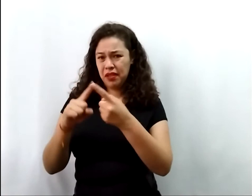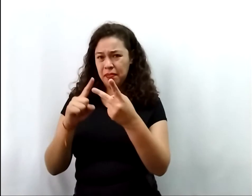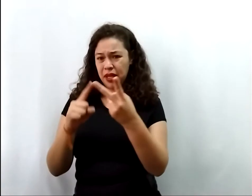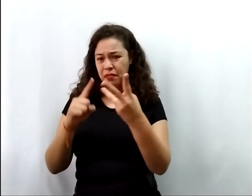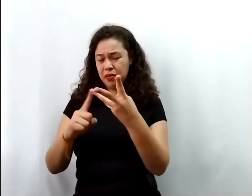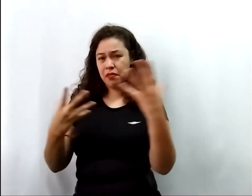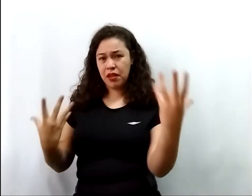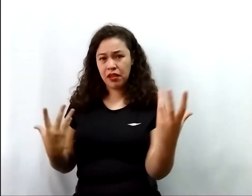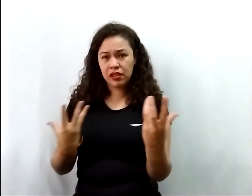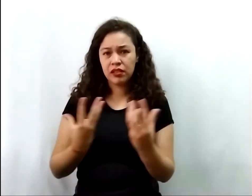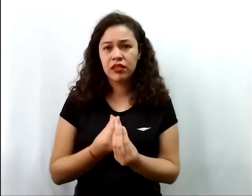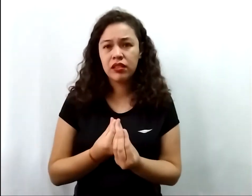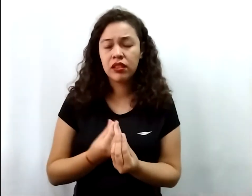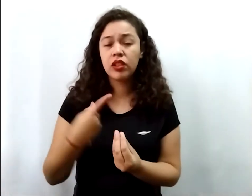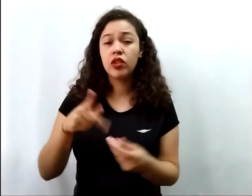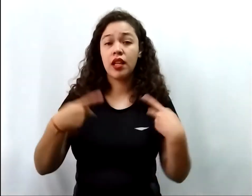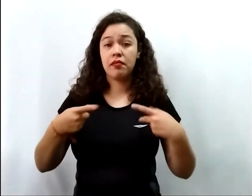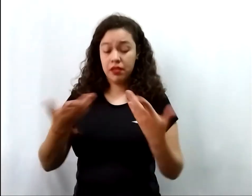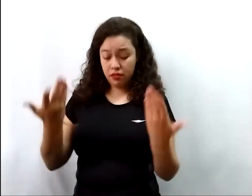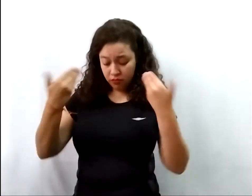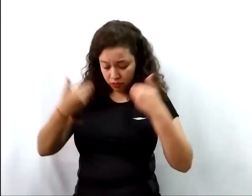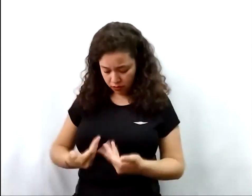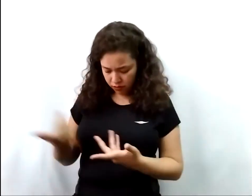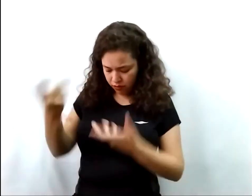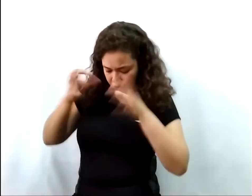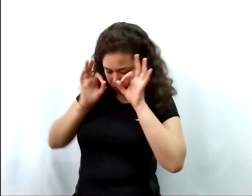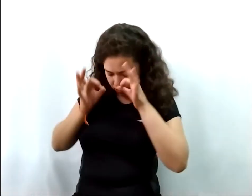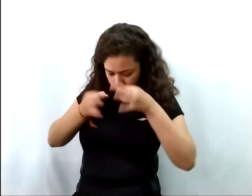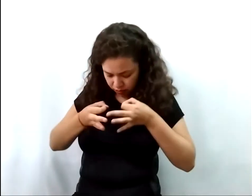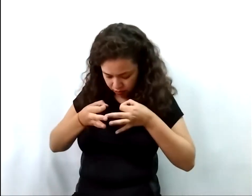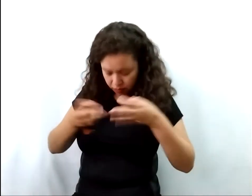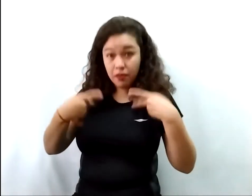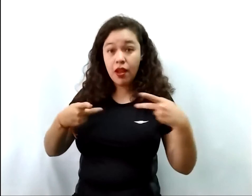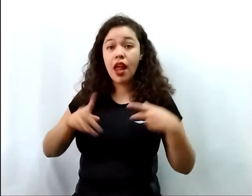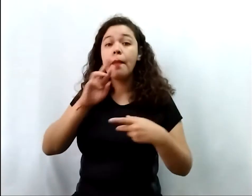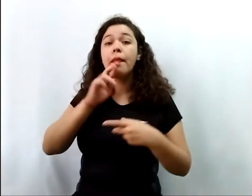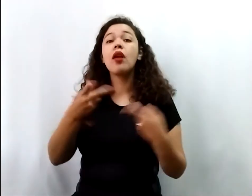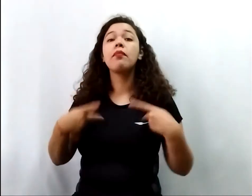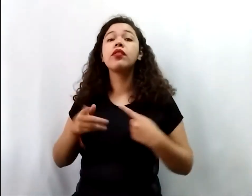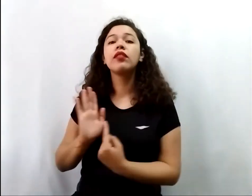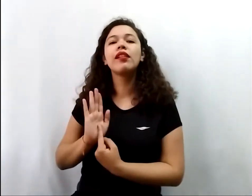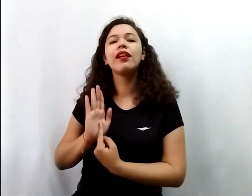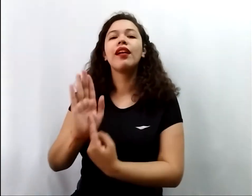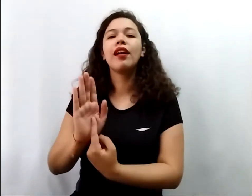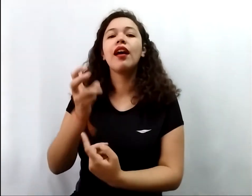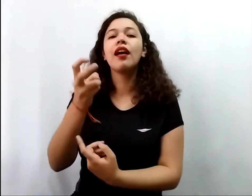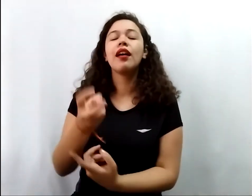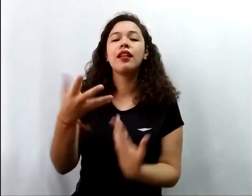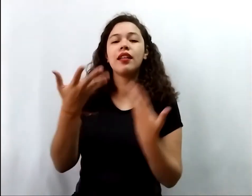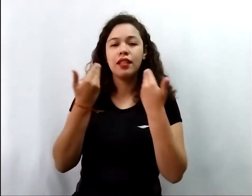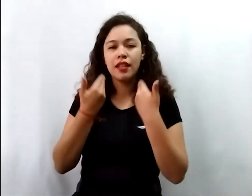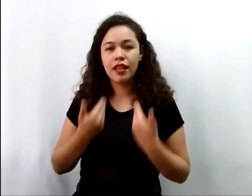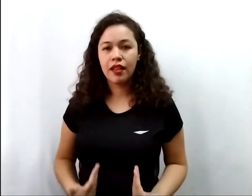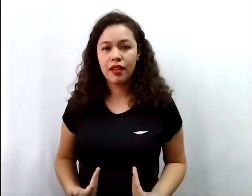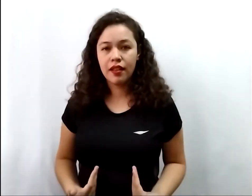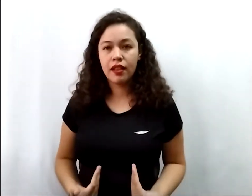puedes identificar en tu persona para dar el mejor ser que tú eres, ese ser. Aunque te